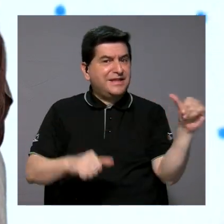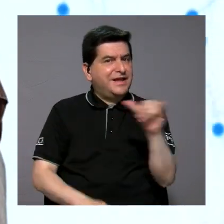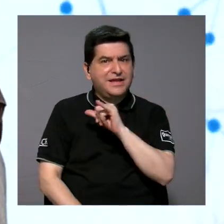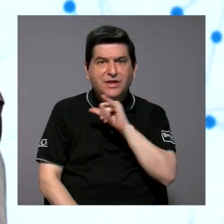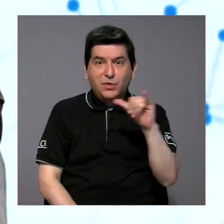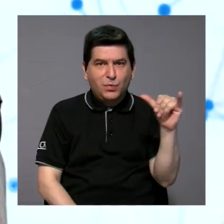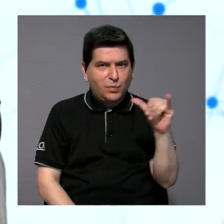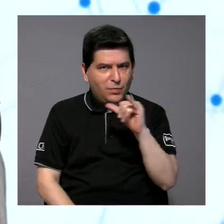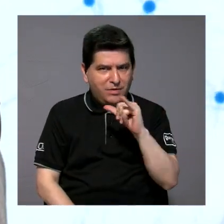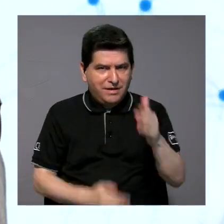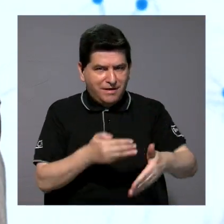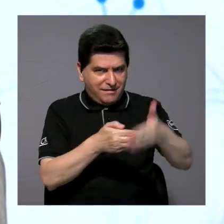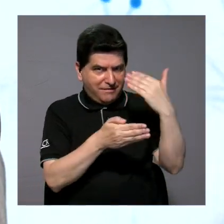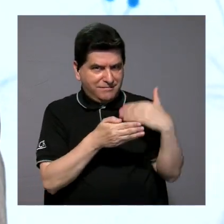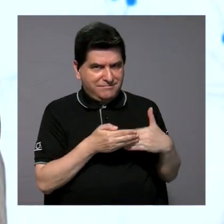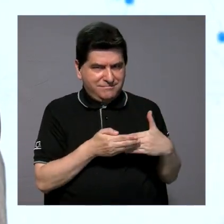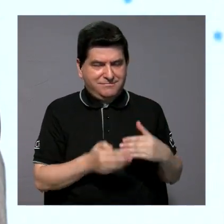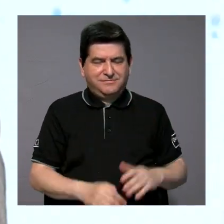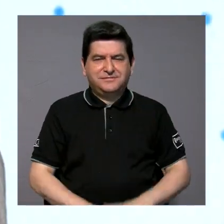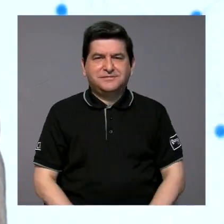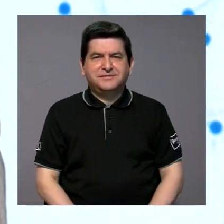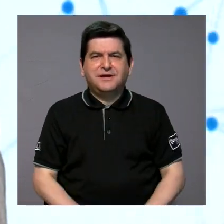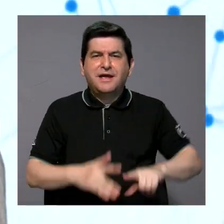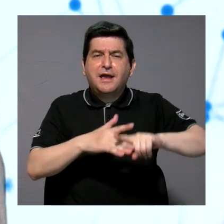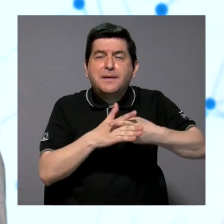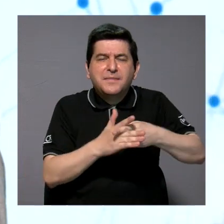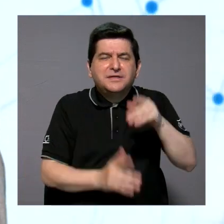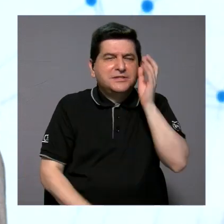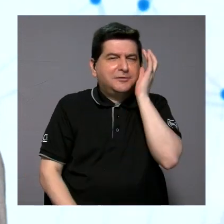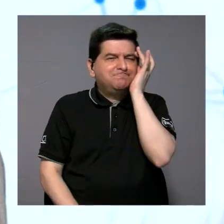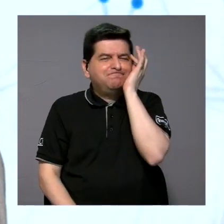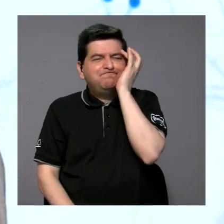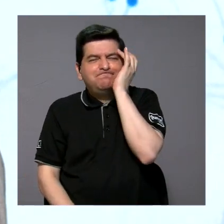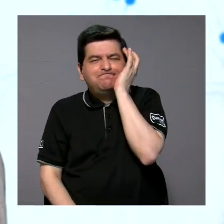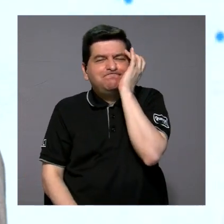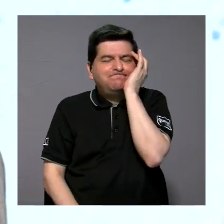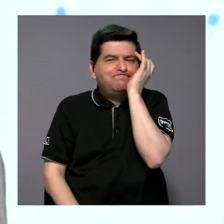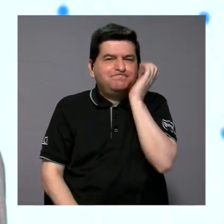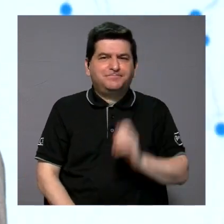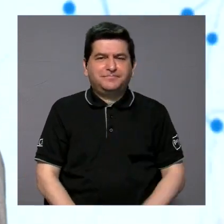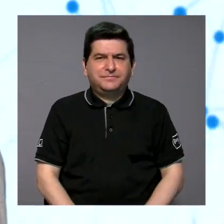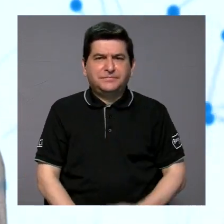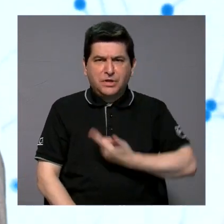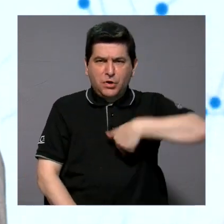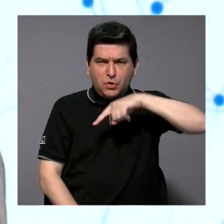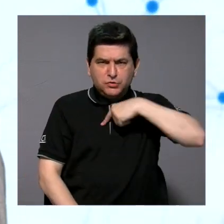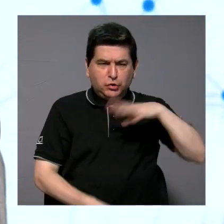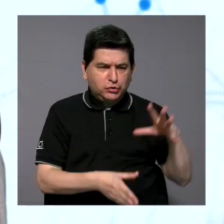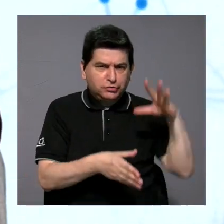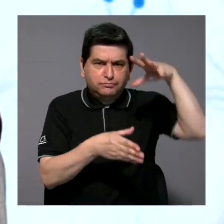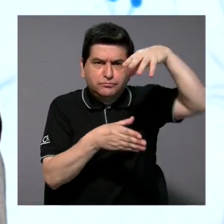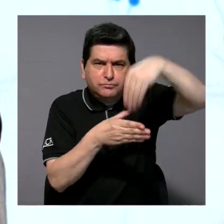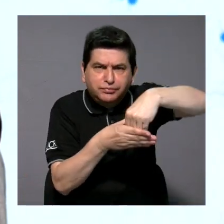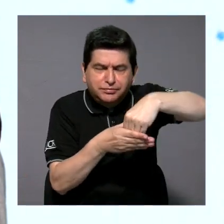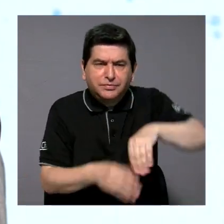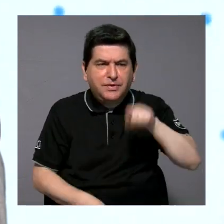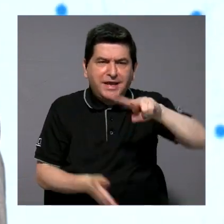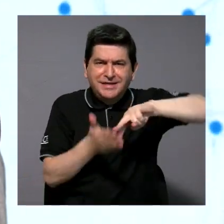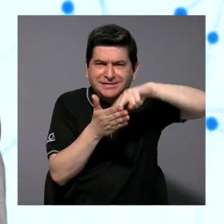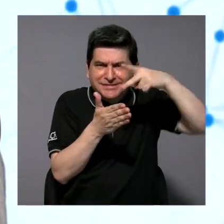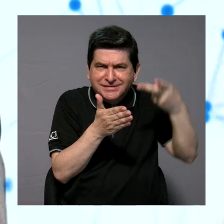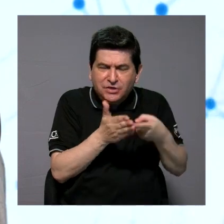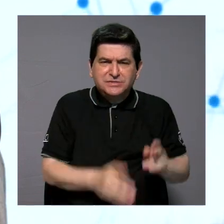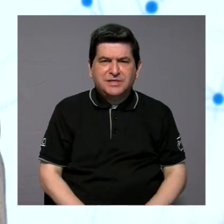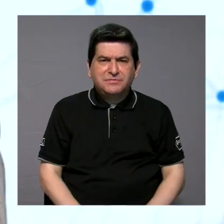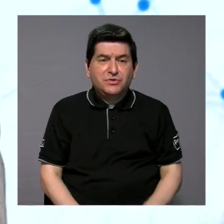mismo tamaño que antes. Entonces empieza una preocupación de cómo podemos incorporar ese